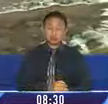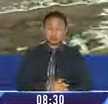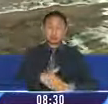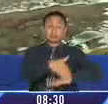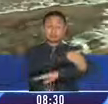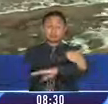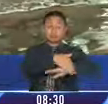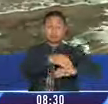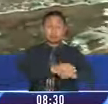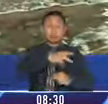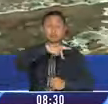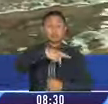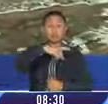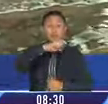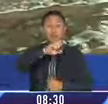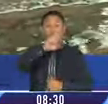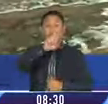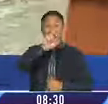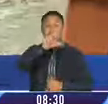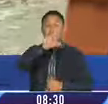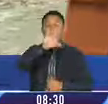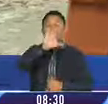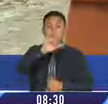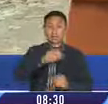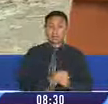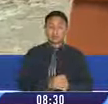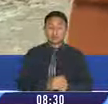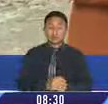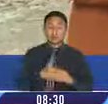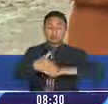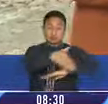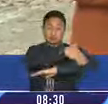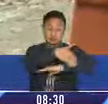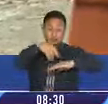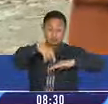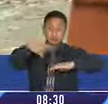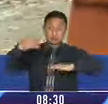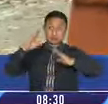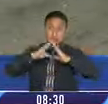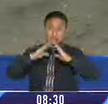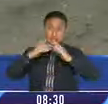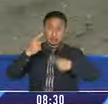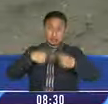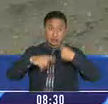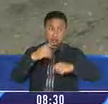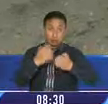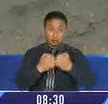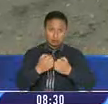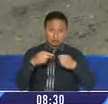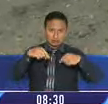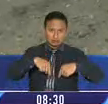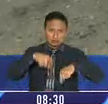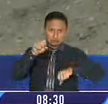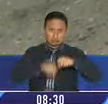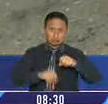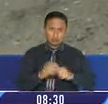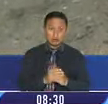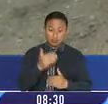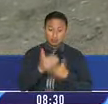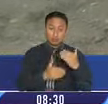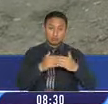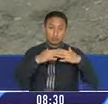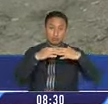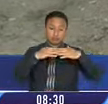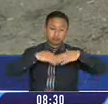calles José Peralta y Joaquín Gutiérrez, la filtración de agua afecta a las viviendas, negocios y a la calzada, donde de a poco se han